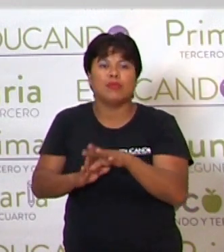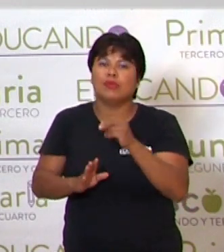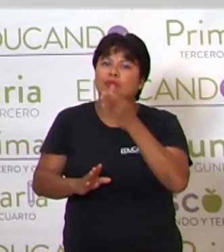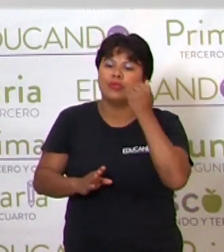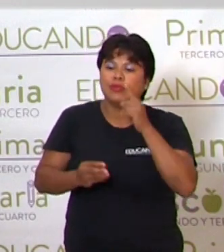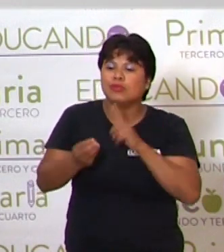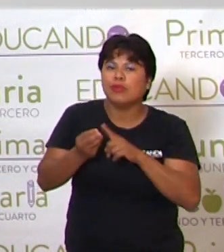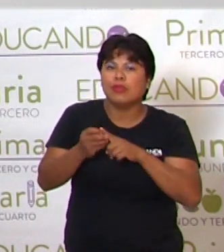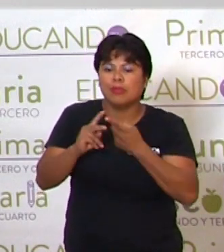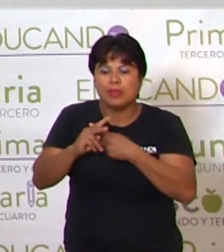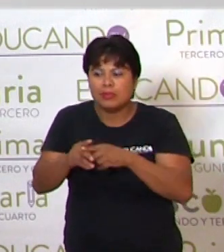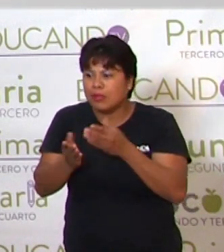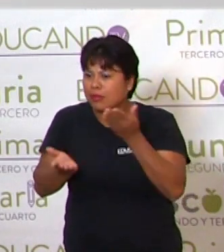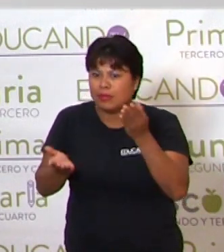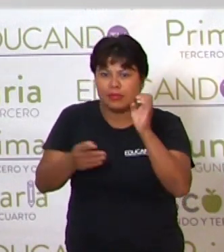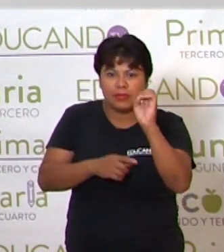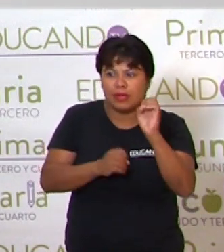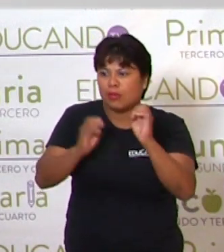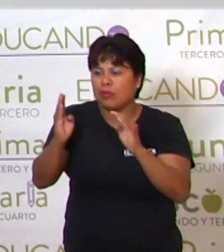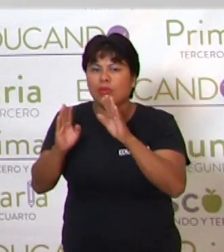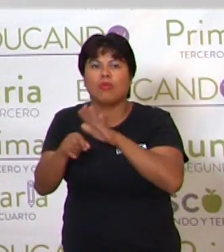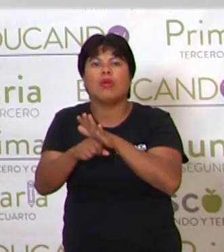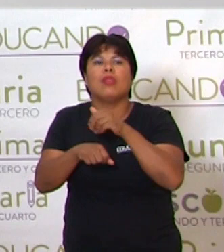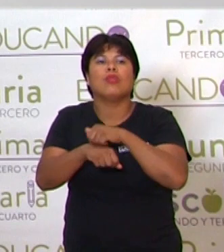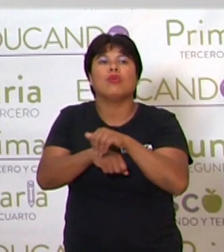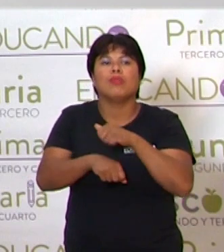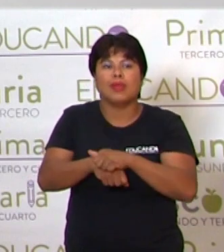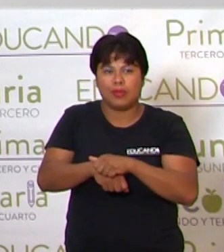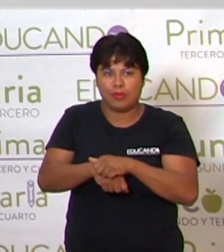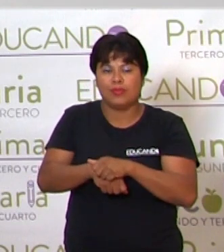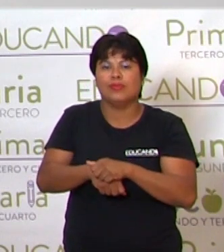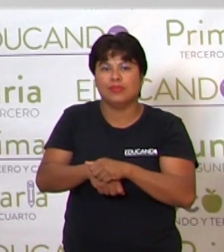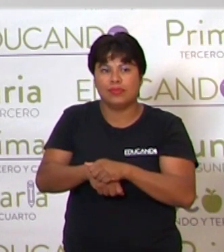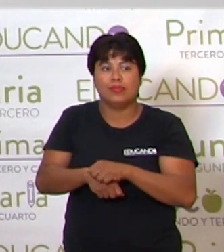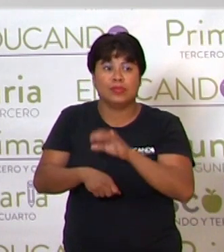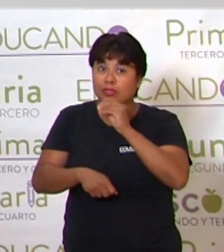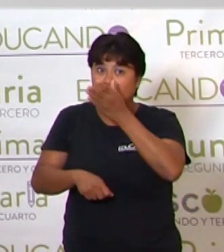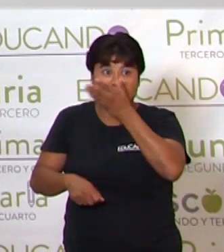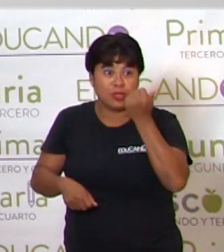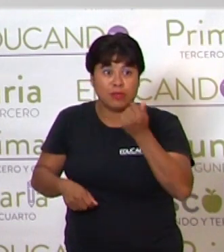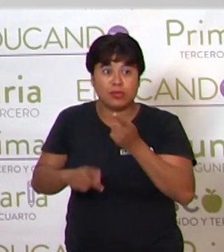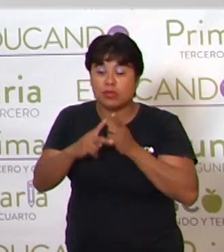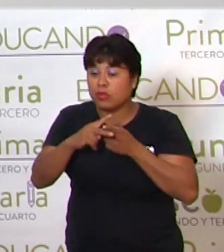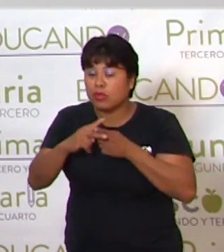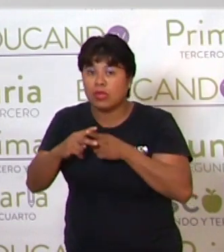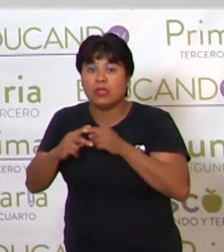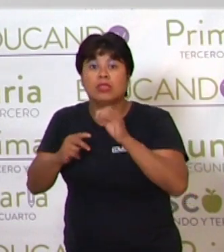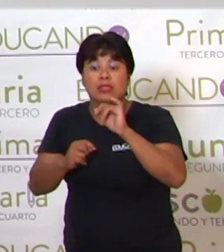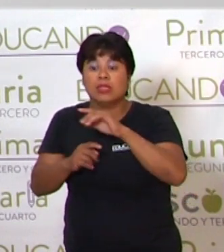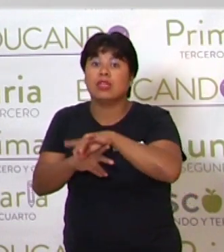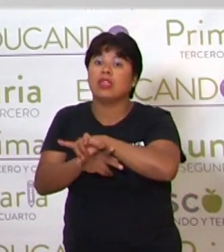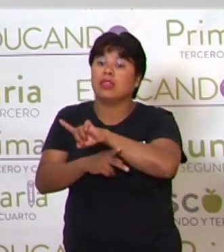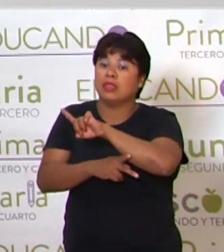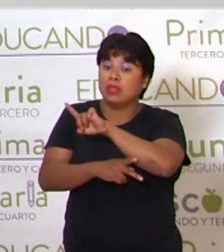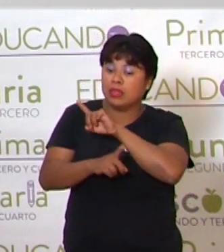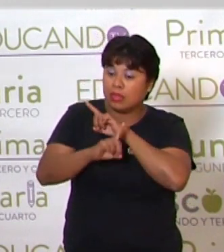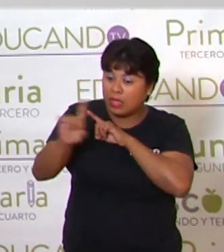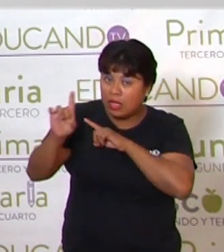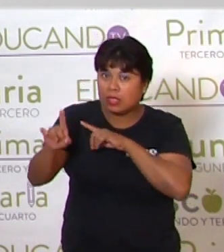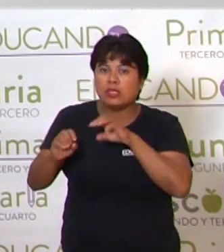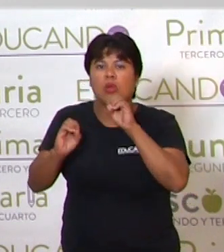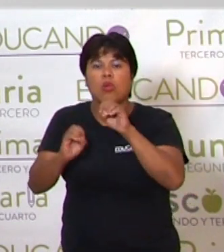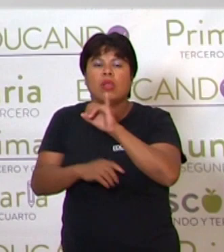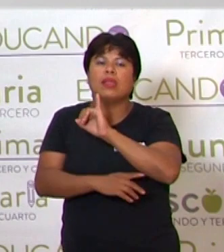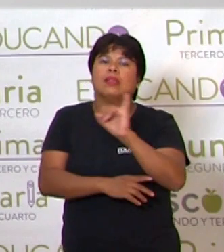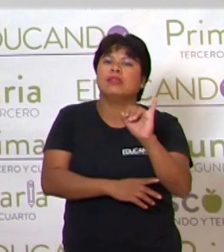sepas de dónde partir, si del 0 o de cualquier número. Si no sabes contar que si va hacia el lado derecho o si